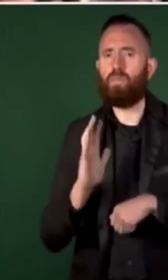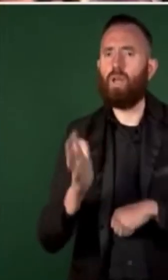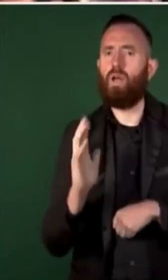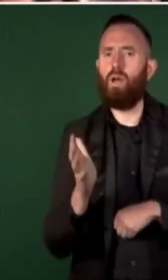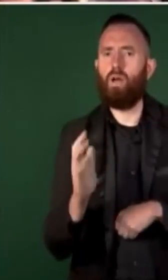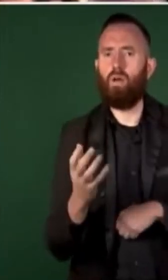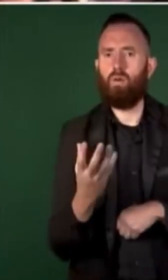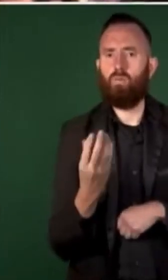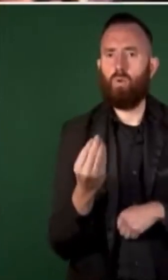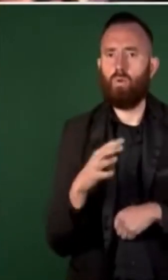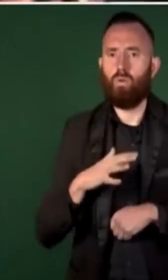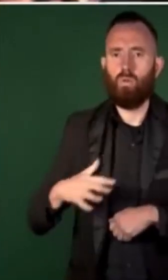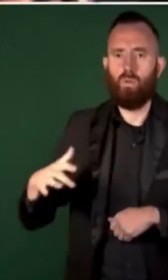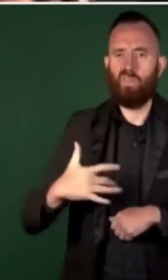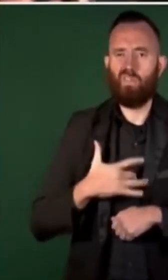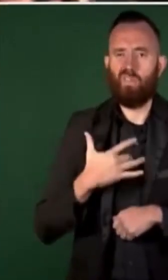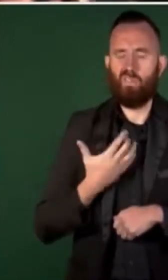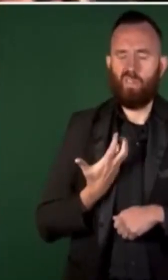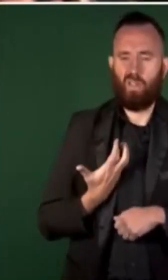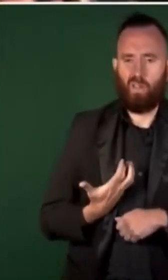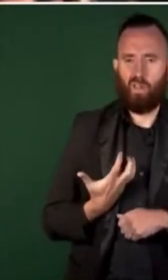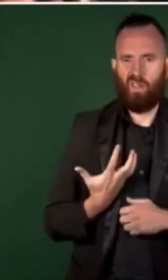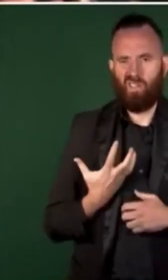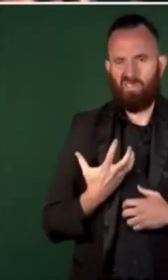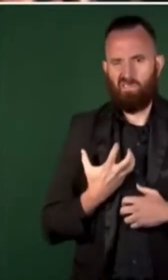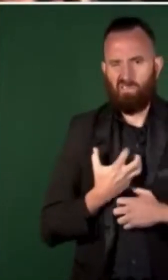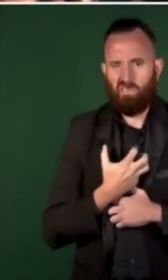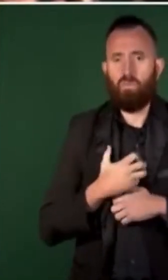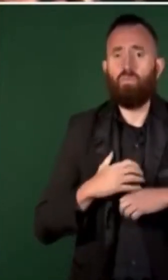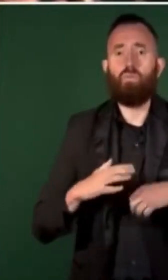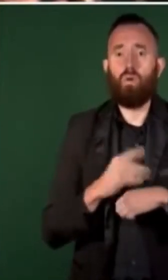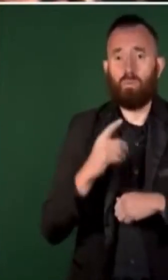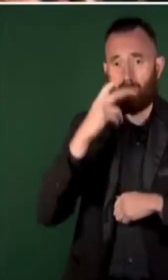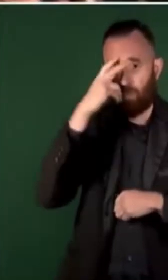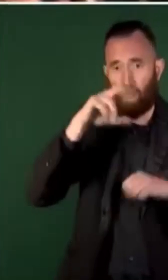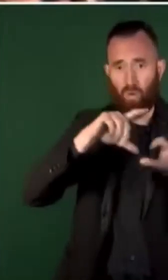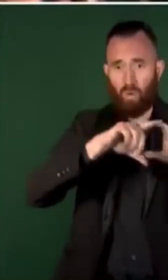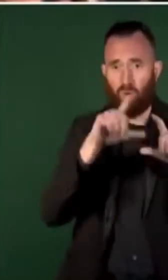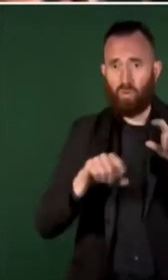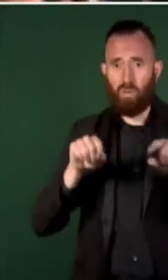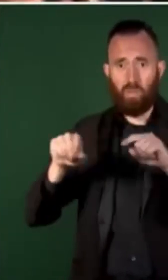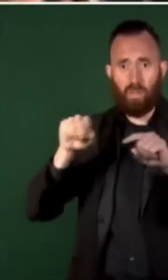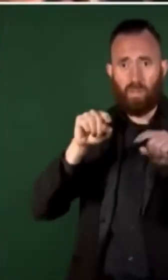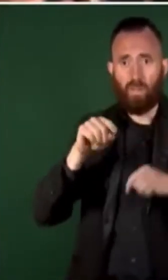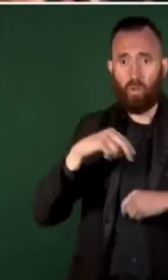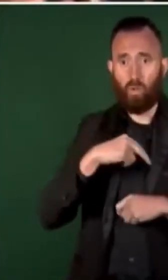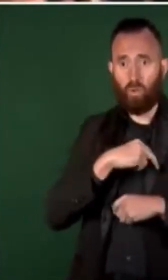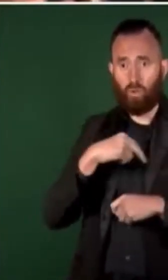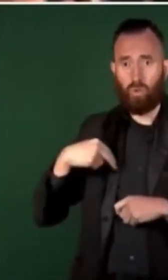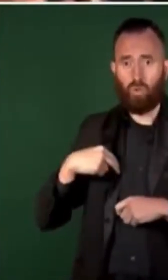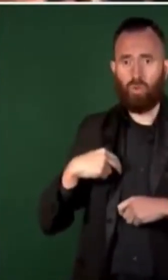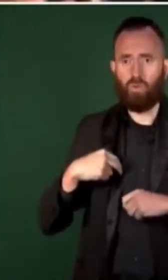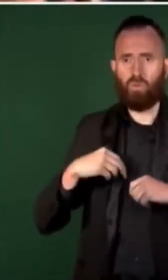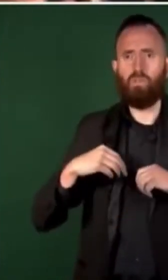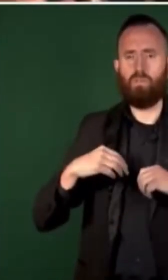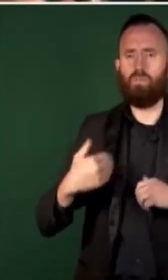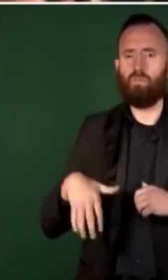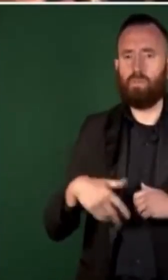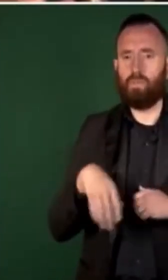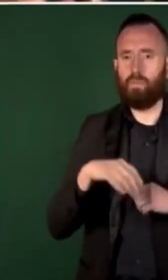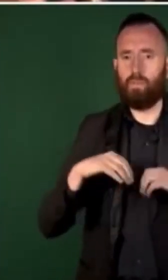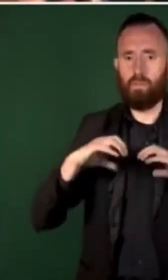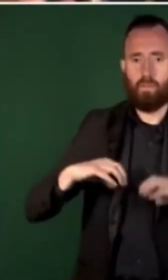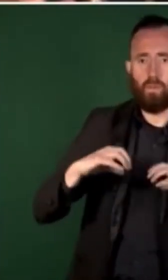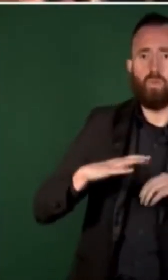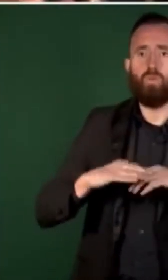Como en todo México, trabajamos bajo la sombra de ser atacados y asesinados por nuestro trabajo